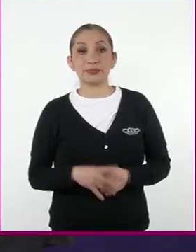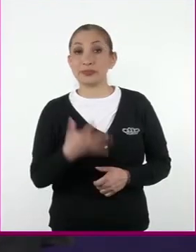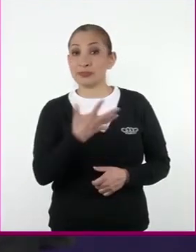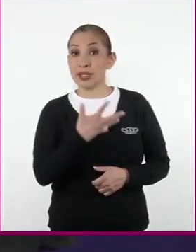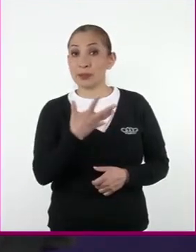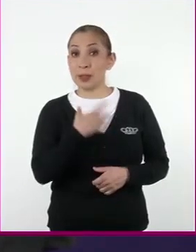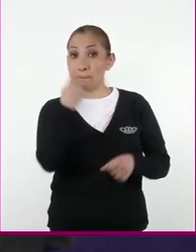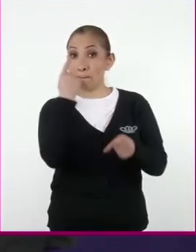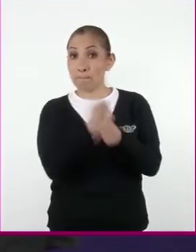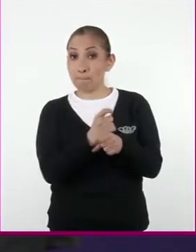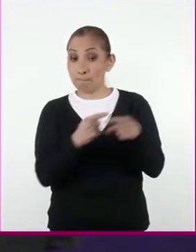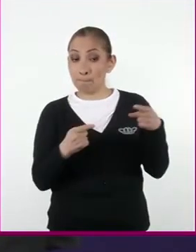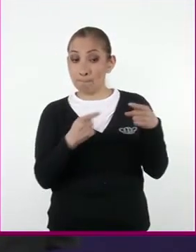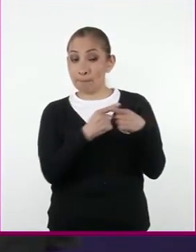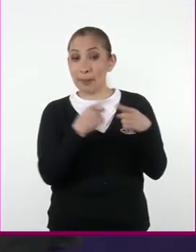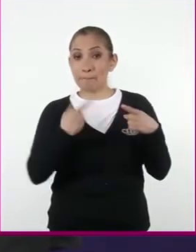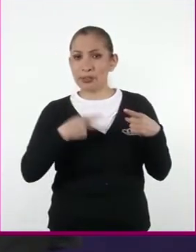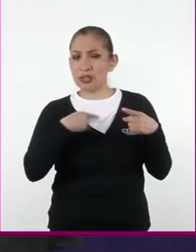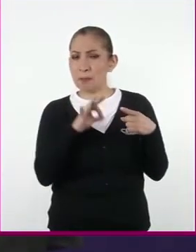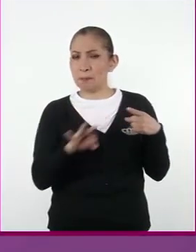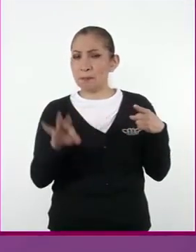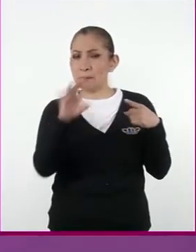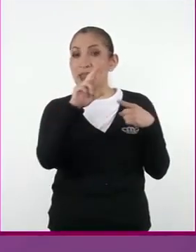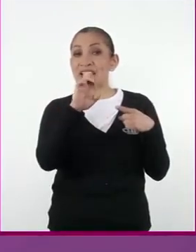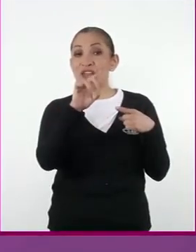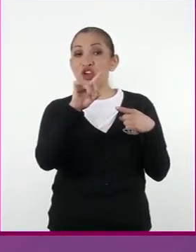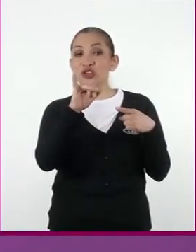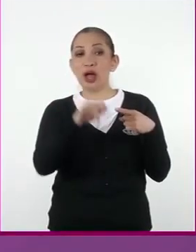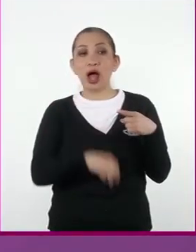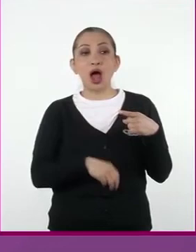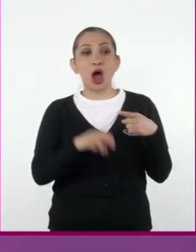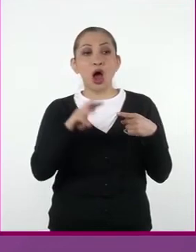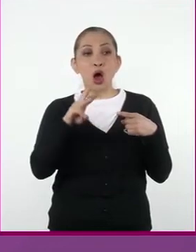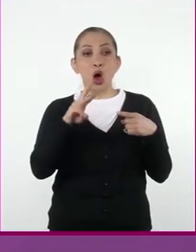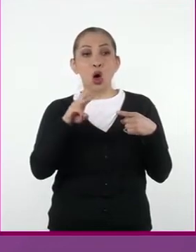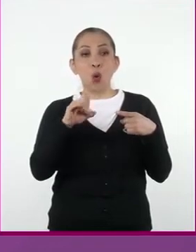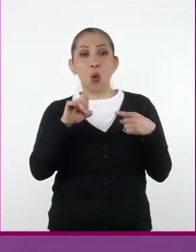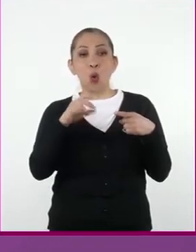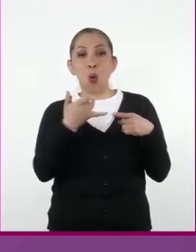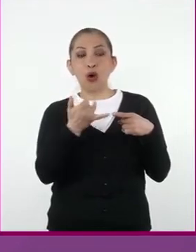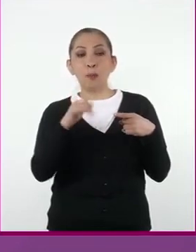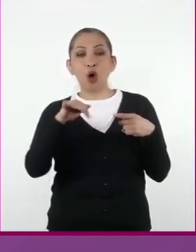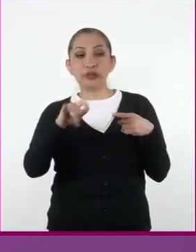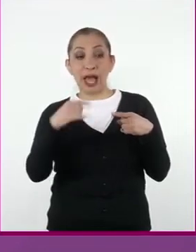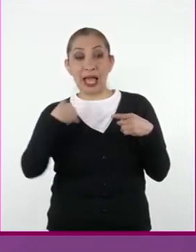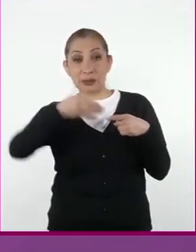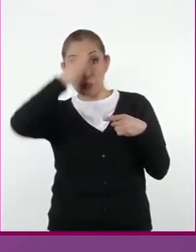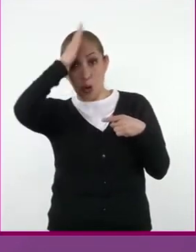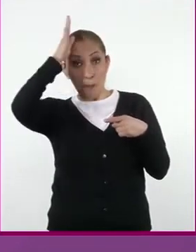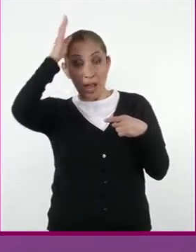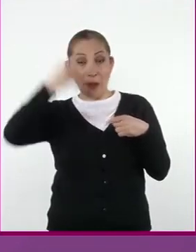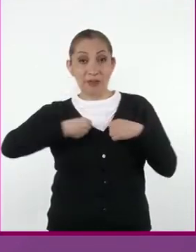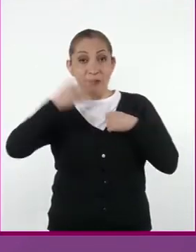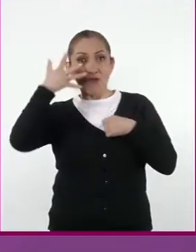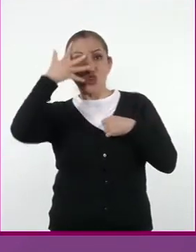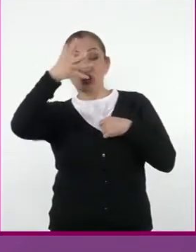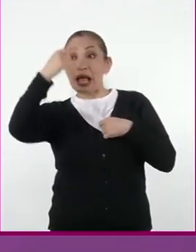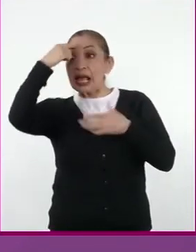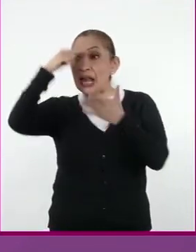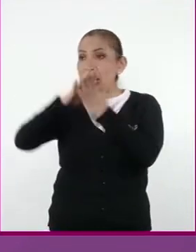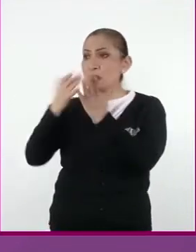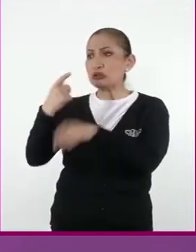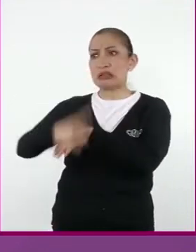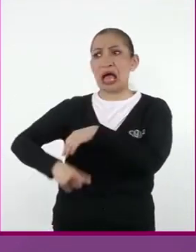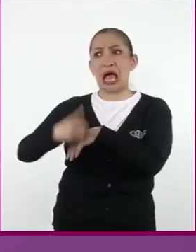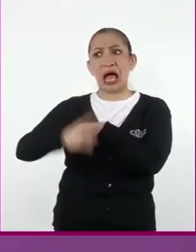Tenemos, en primer lugar, al protagonista redondo, Guy Montag. Es un bombero que vive en un futuro en el que cree que los libros son